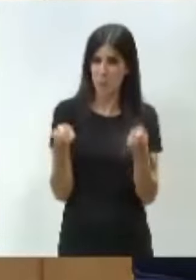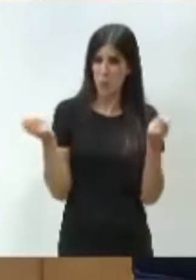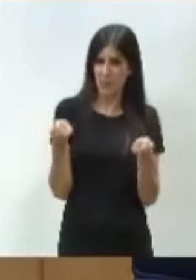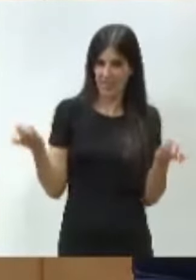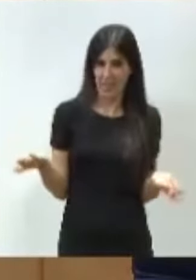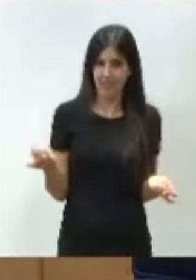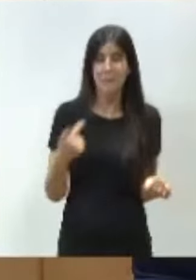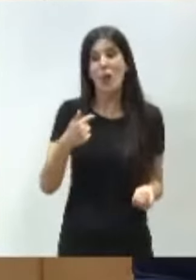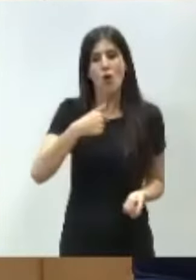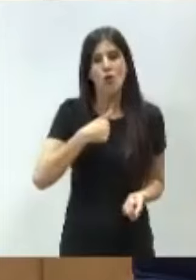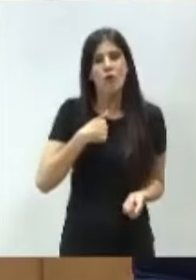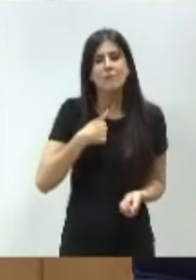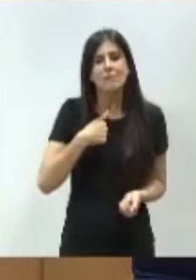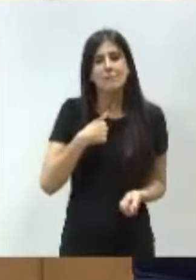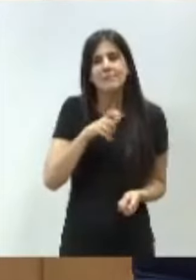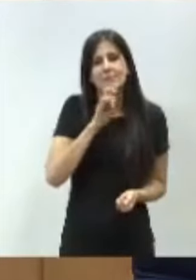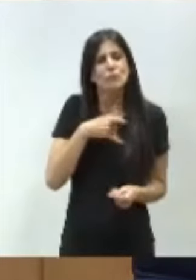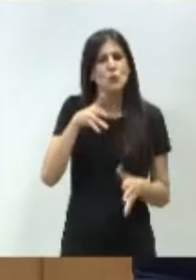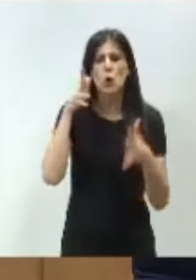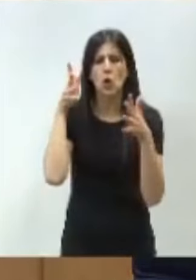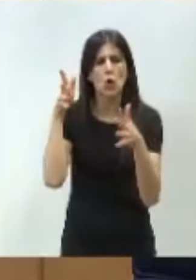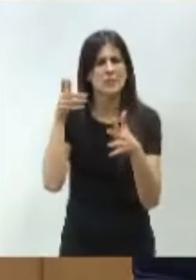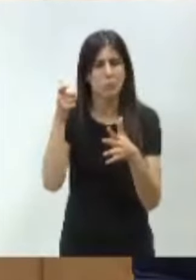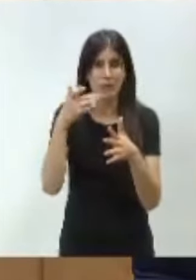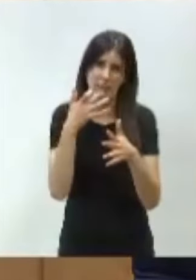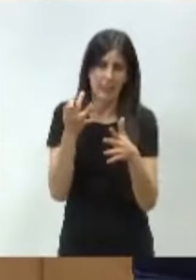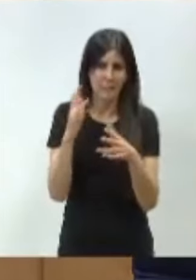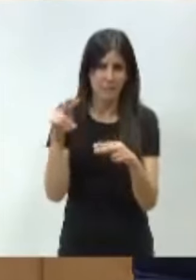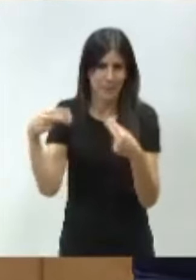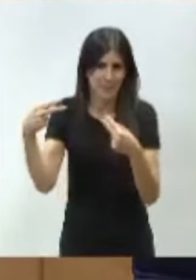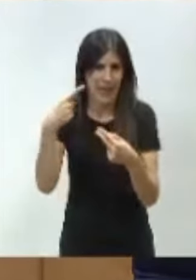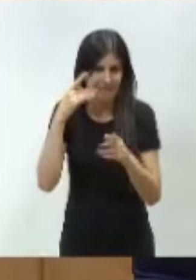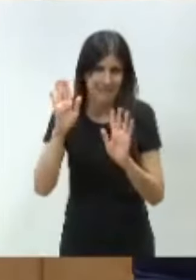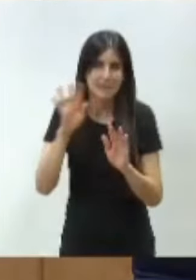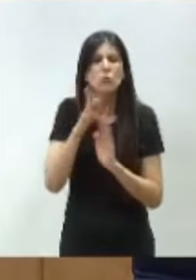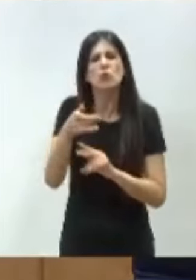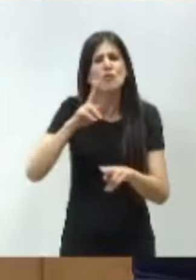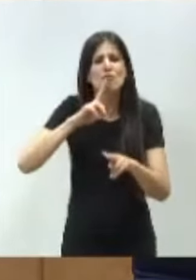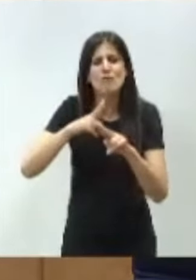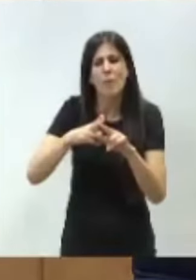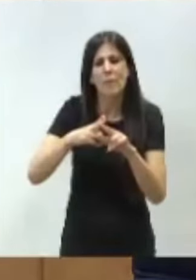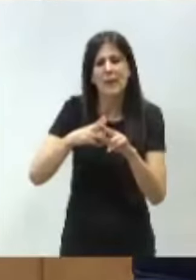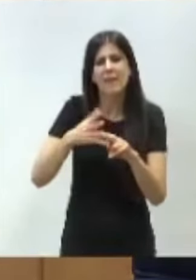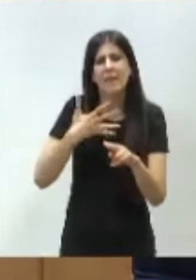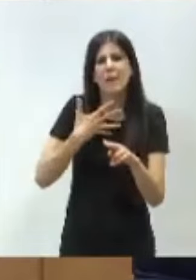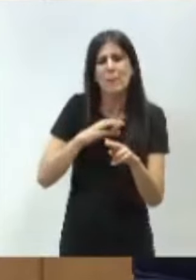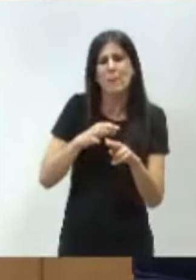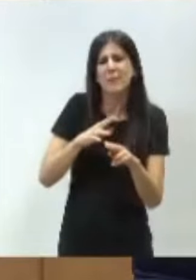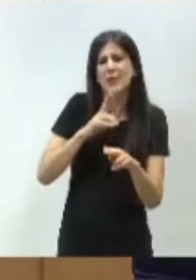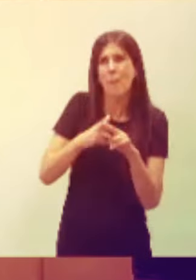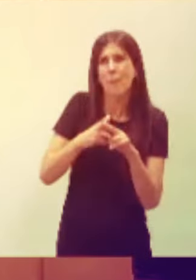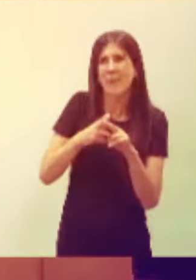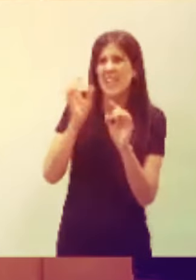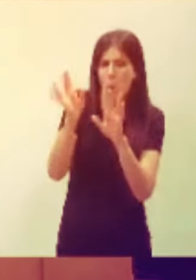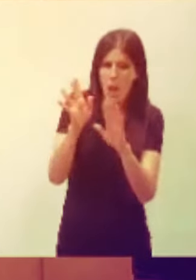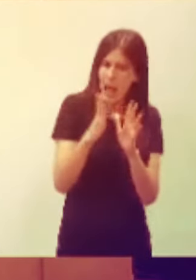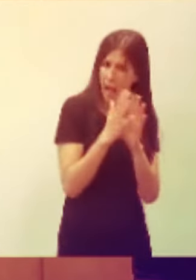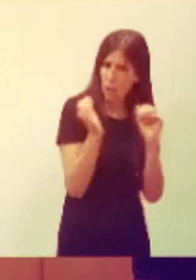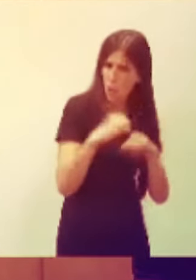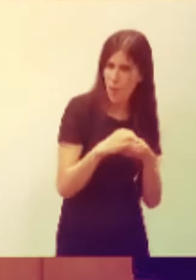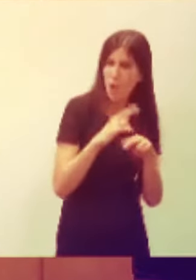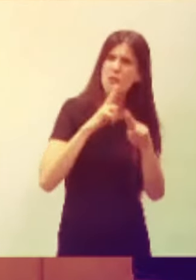yo les hago una sugerencia, si me permite. ¿Por qué no lo llaman ustedes como se llama en el acuerdo? ¿Por qué no